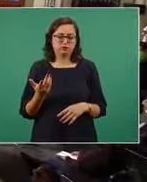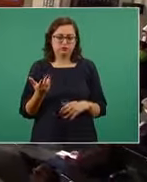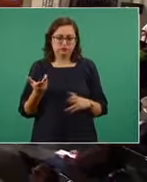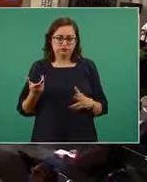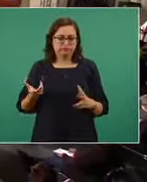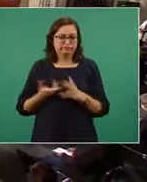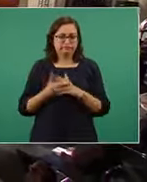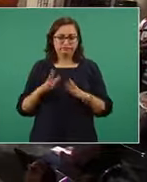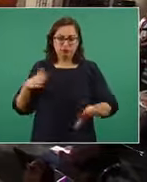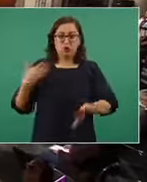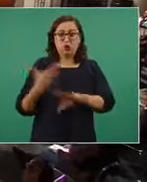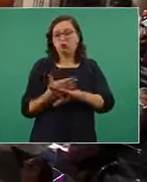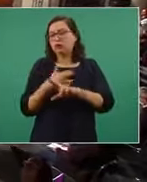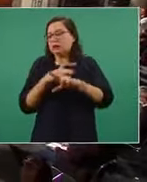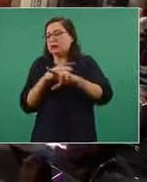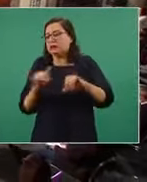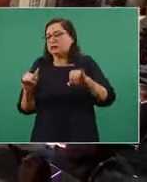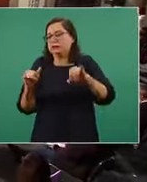ciudadano afectado,